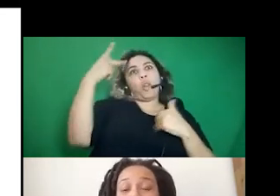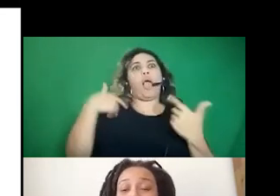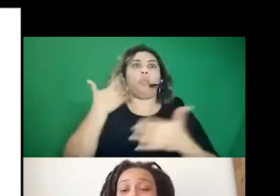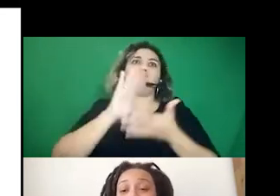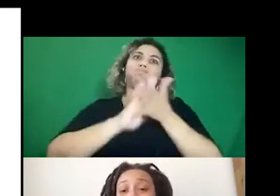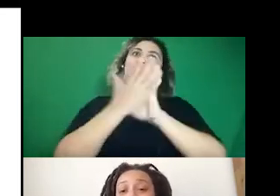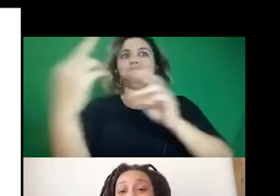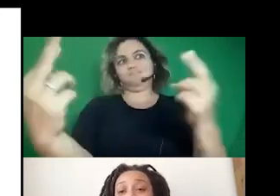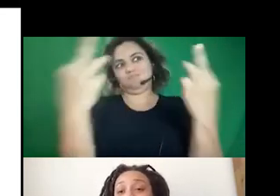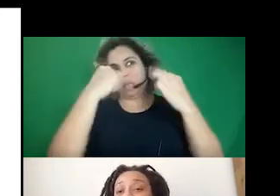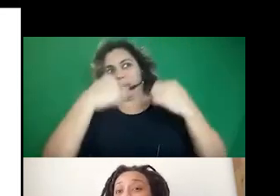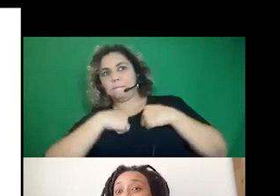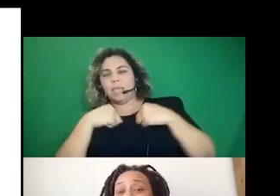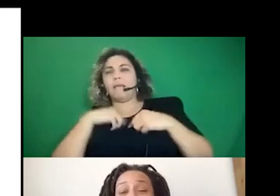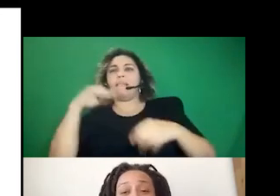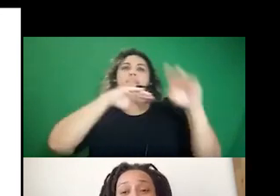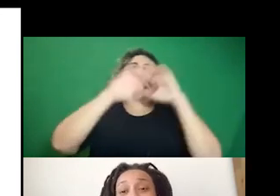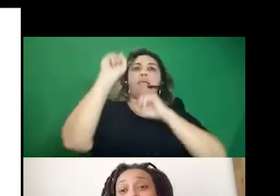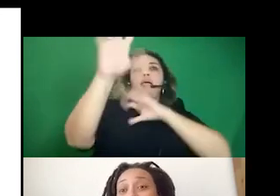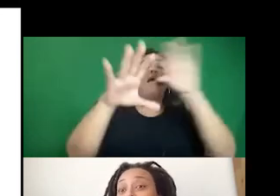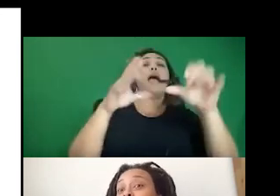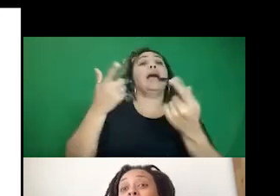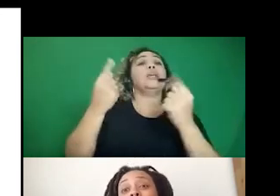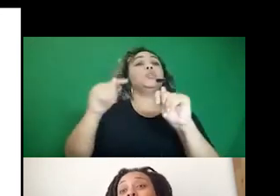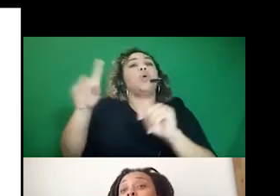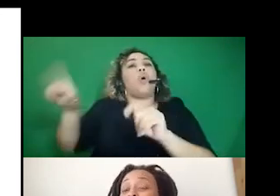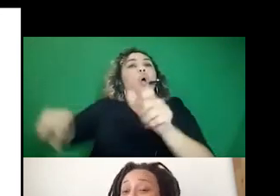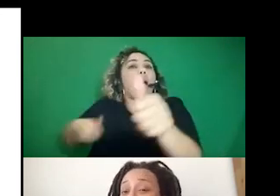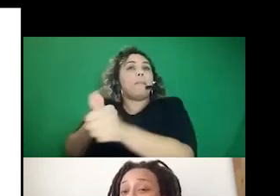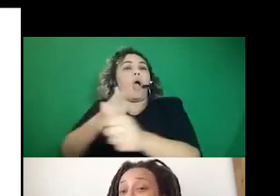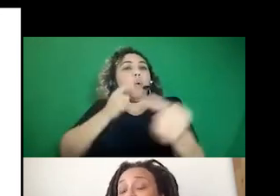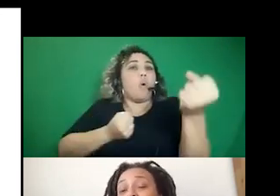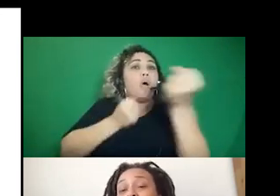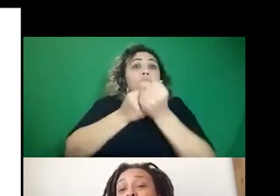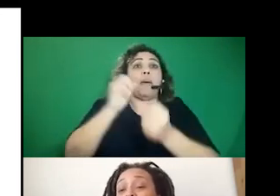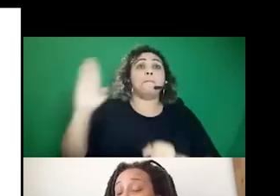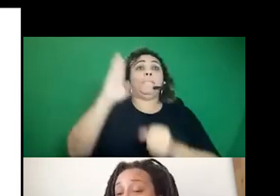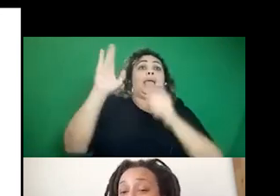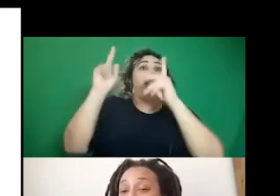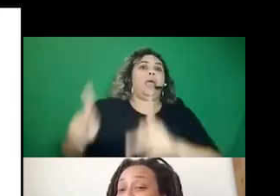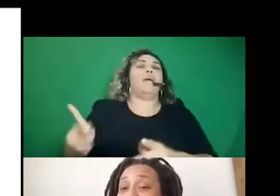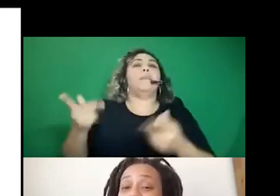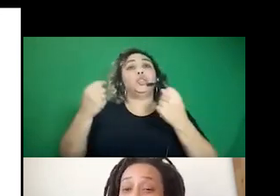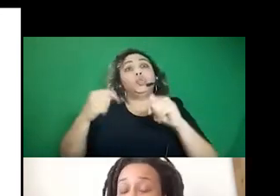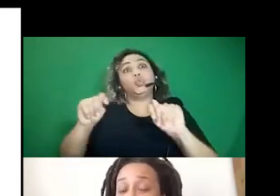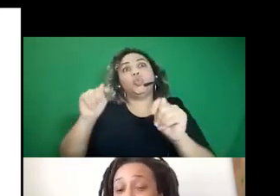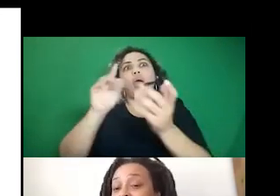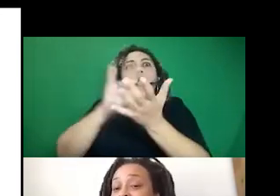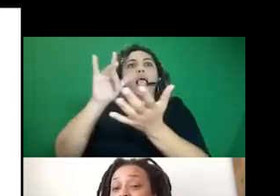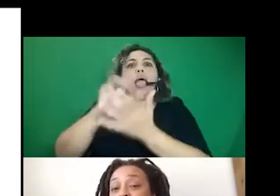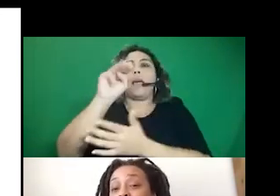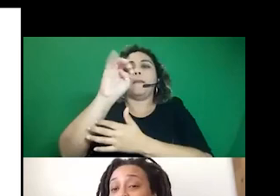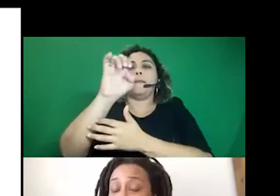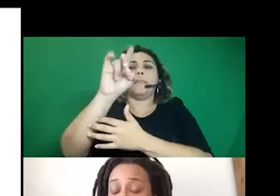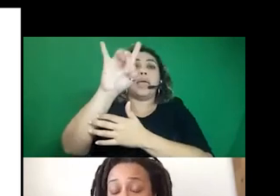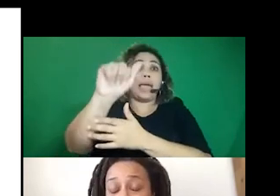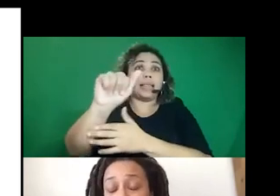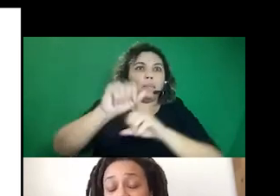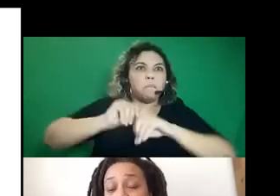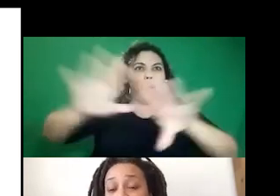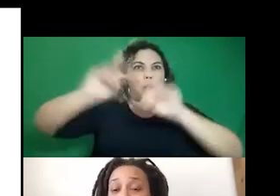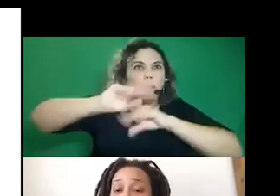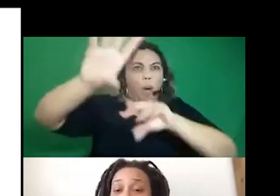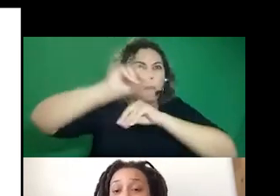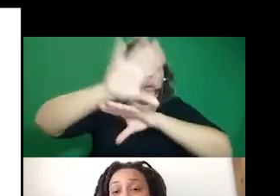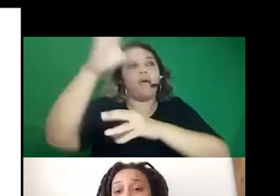actores privados gente que tienen intereses políticos que están siendo financiados por